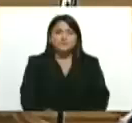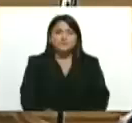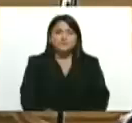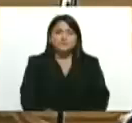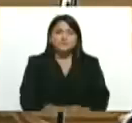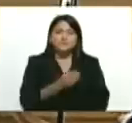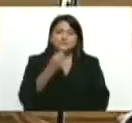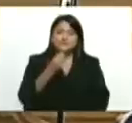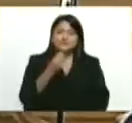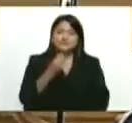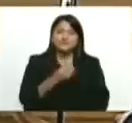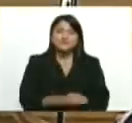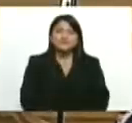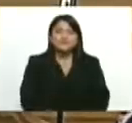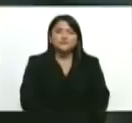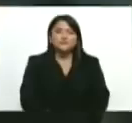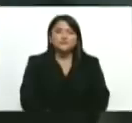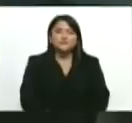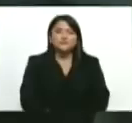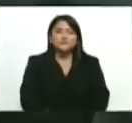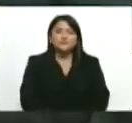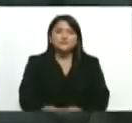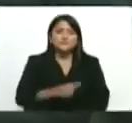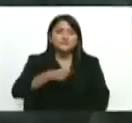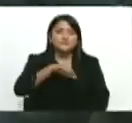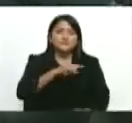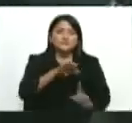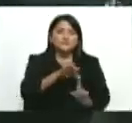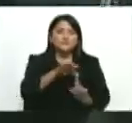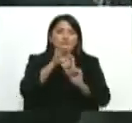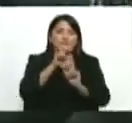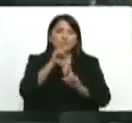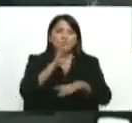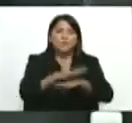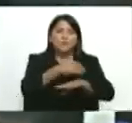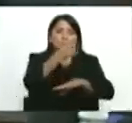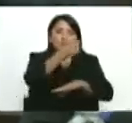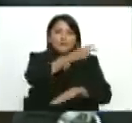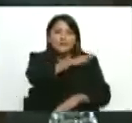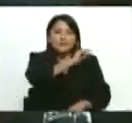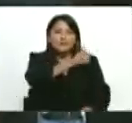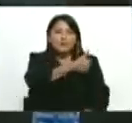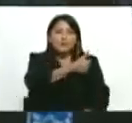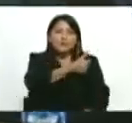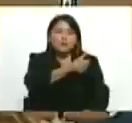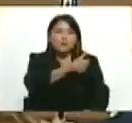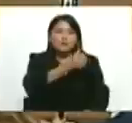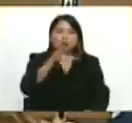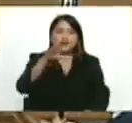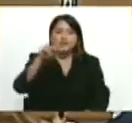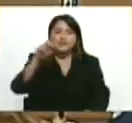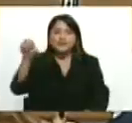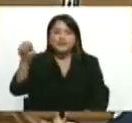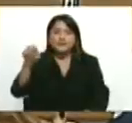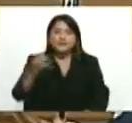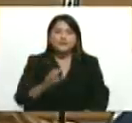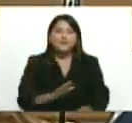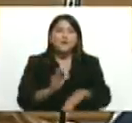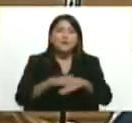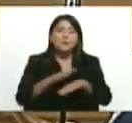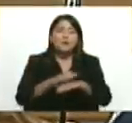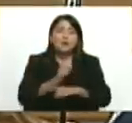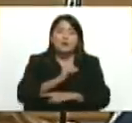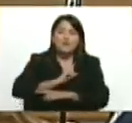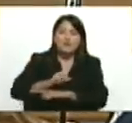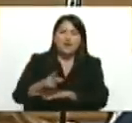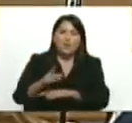Dice que no podemos elegir nuevos rectores del CNE porque los rectores del CNE fueron obligados a